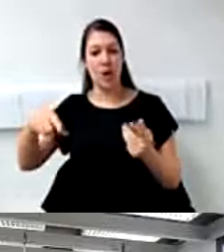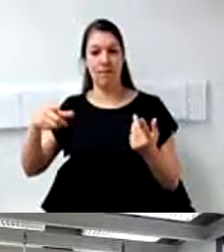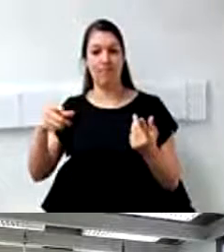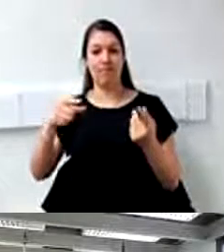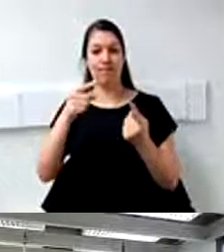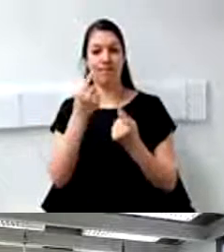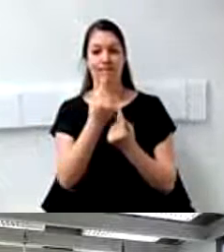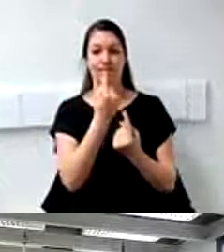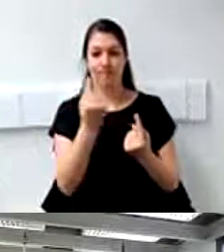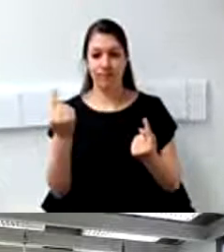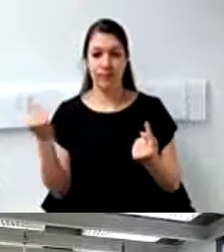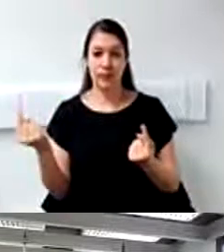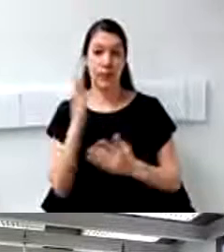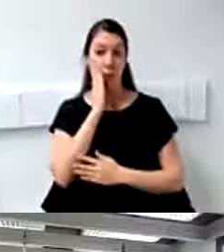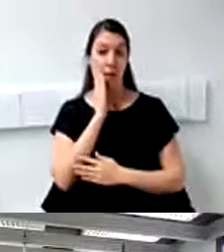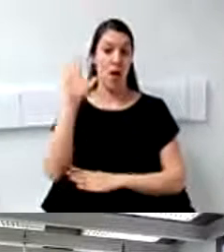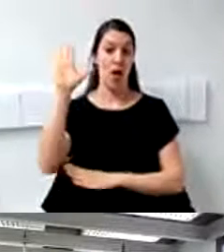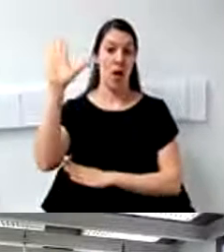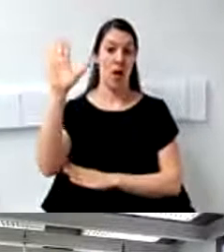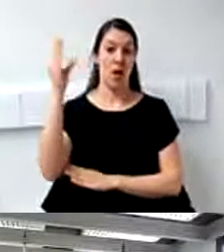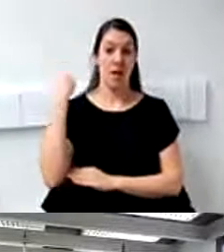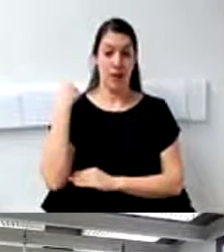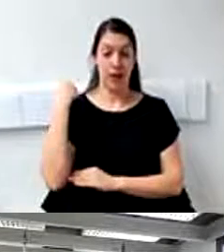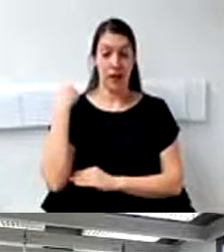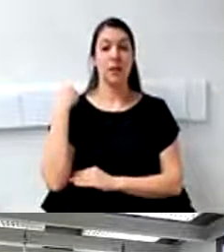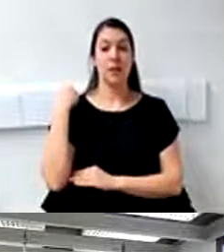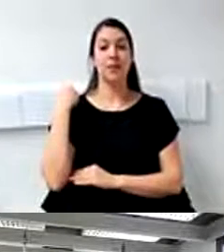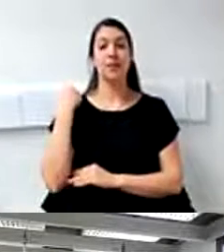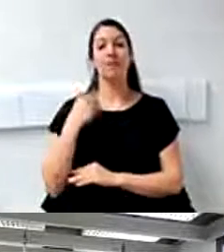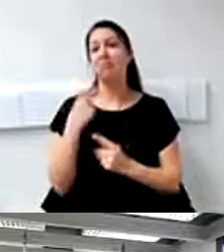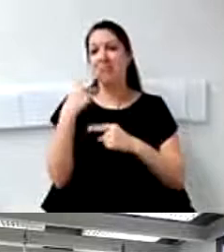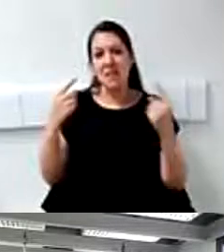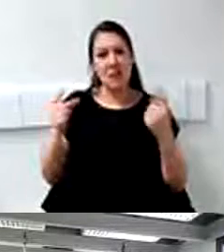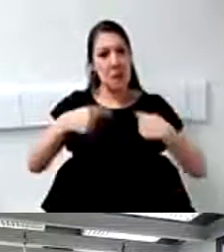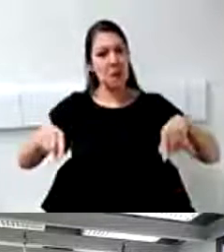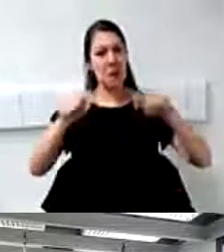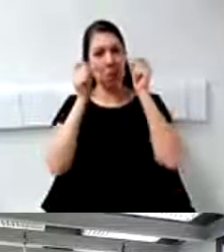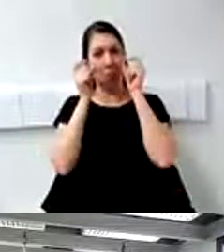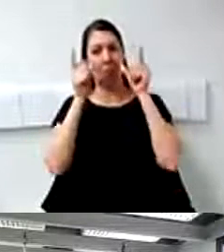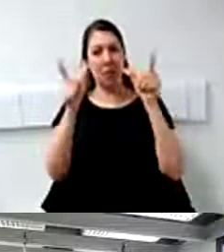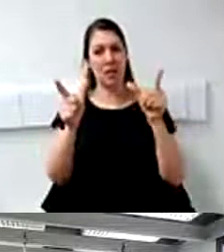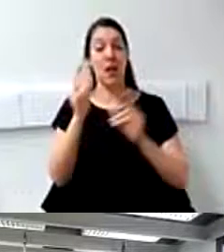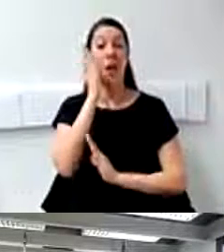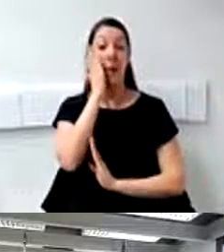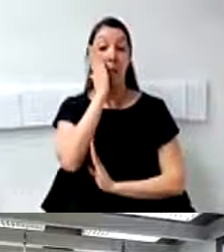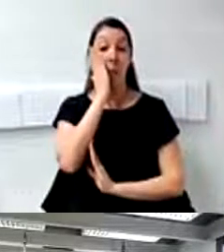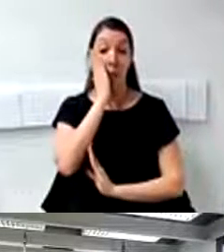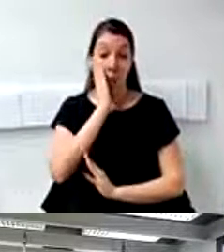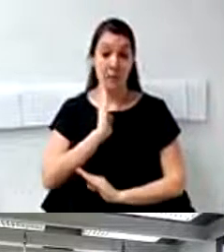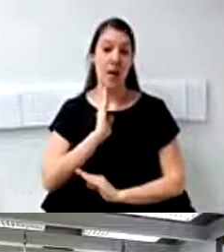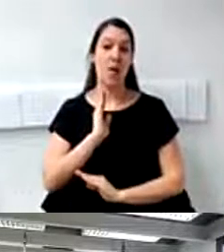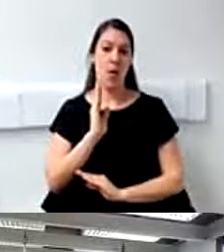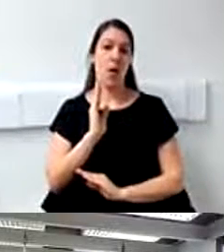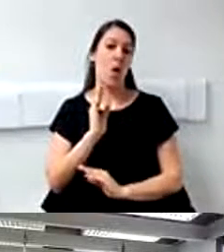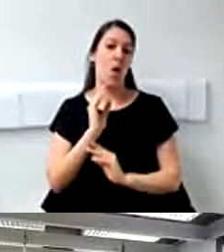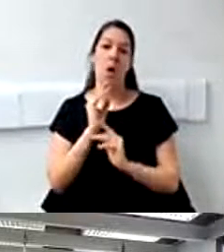levantando la mano, cosas que le llamaron la atención. Y en general traten de ser intervenciones